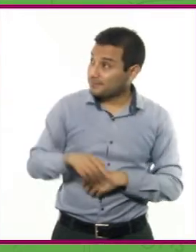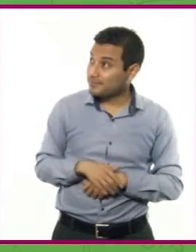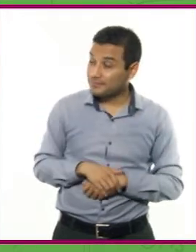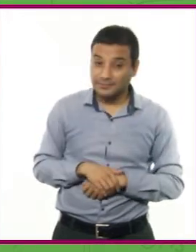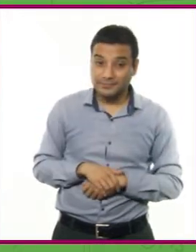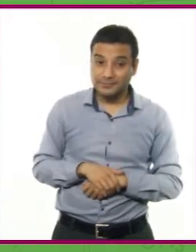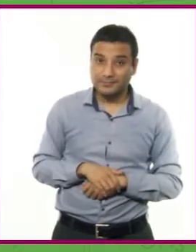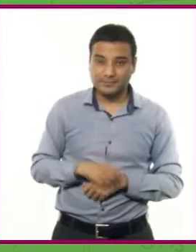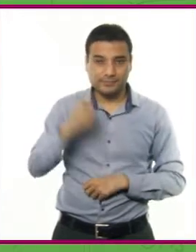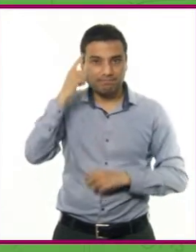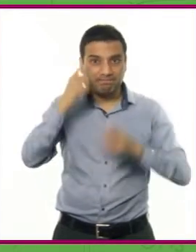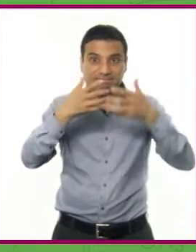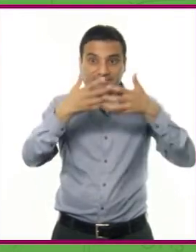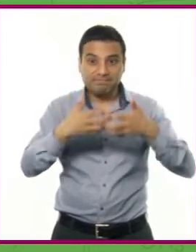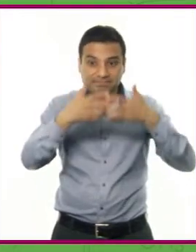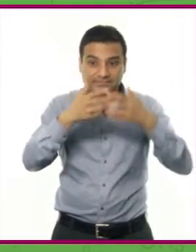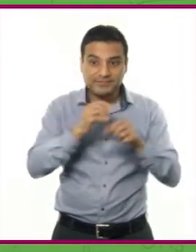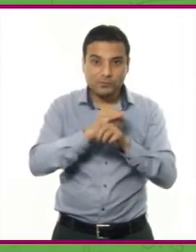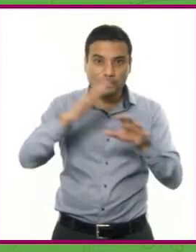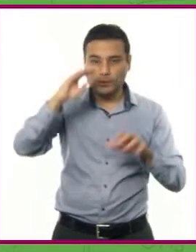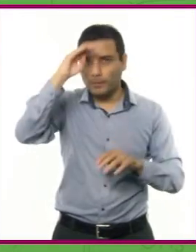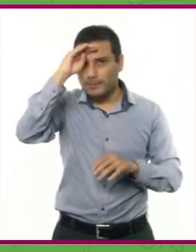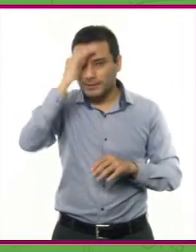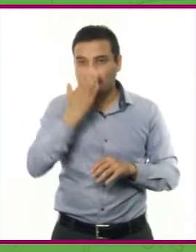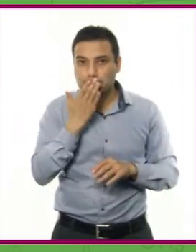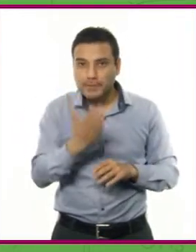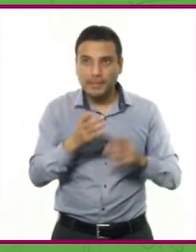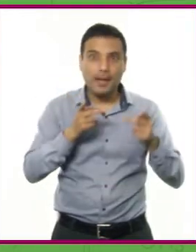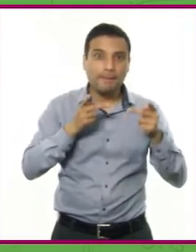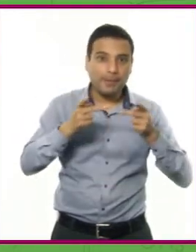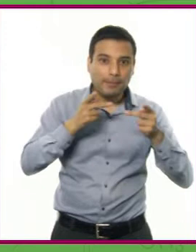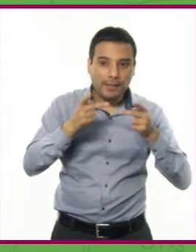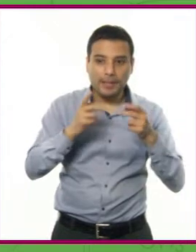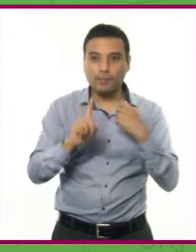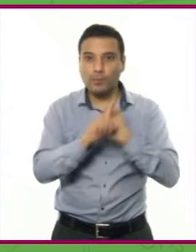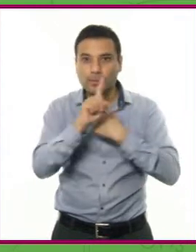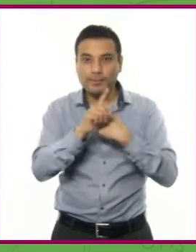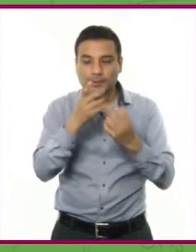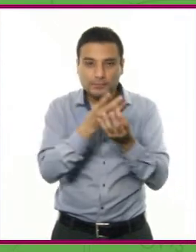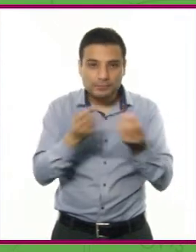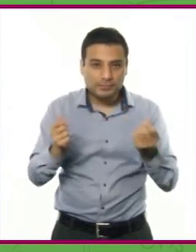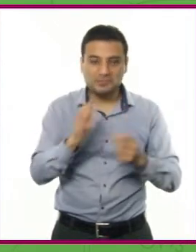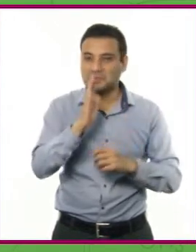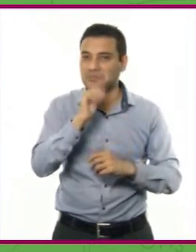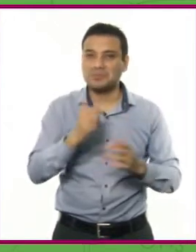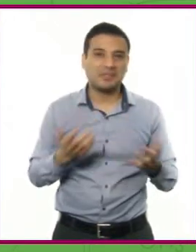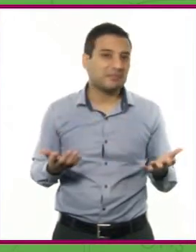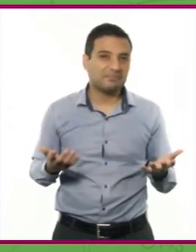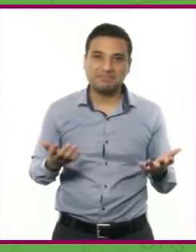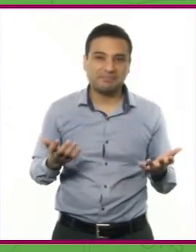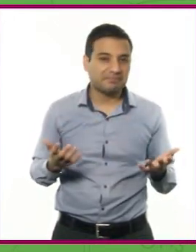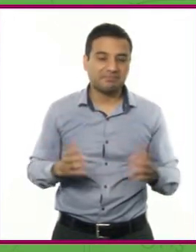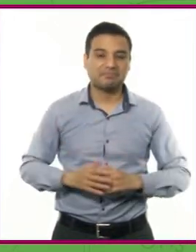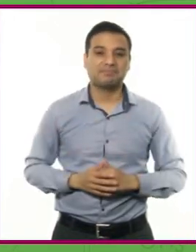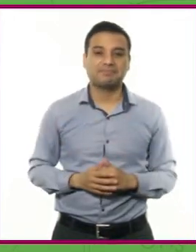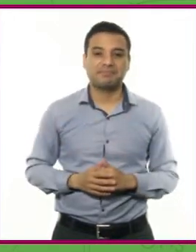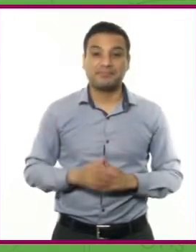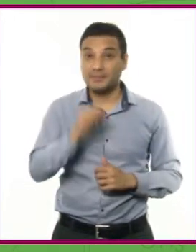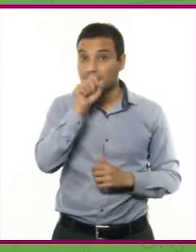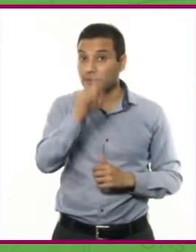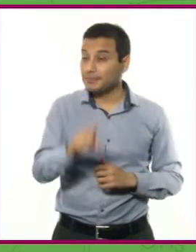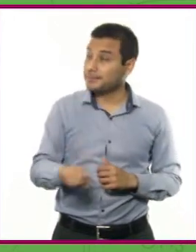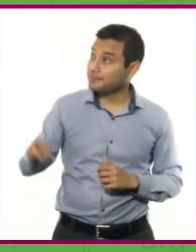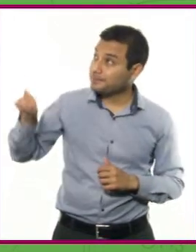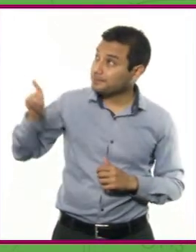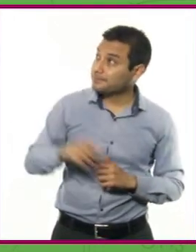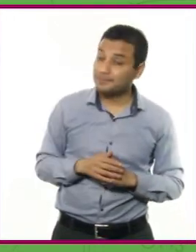la información sensorial y nos permite pensar, planear, resolver problemas y tomar decisiones. Y el sistema